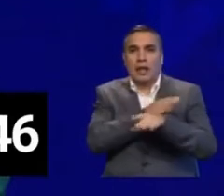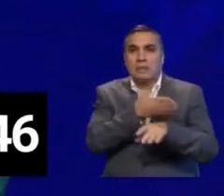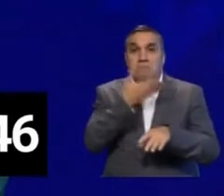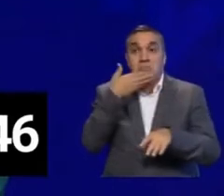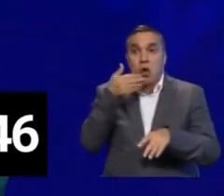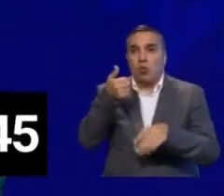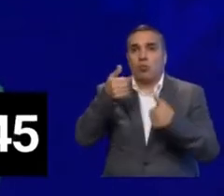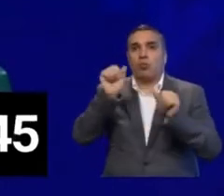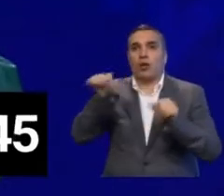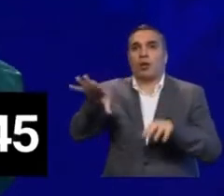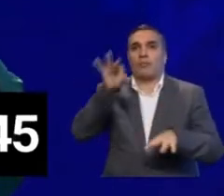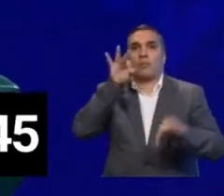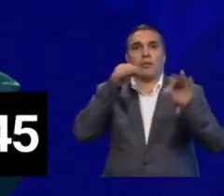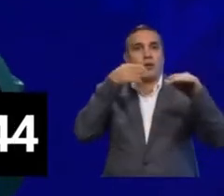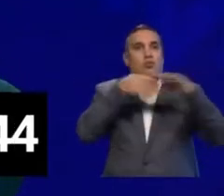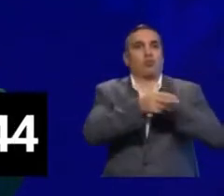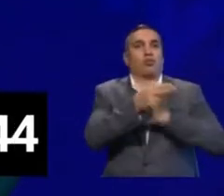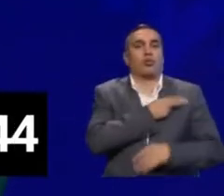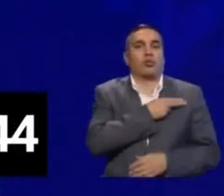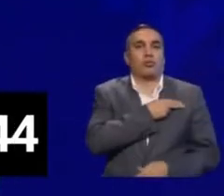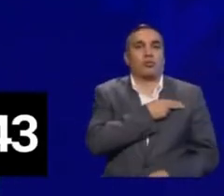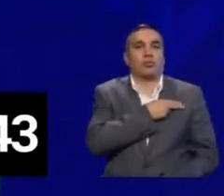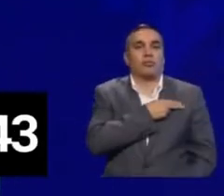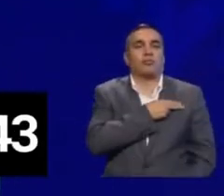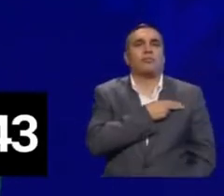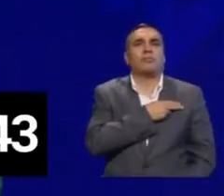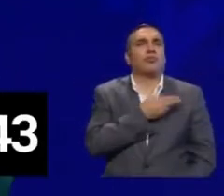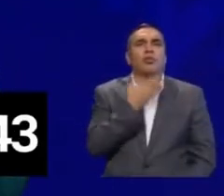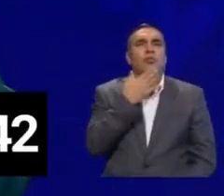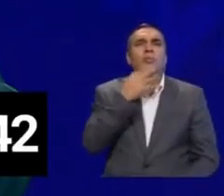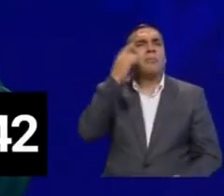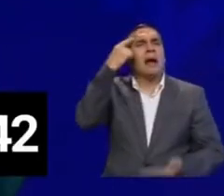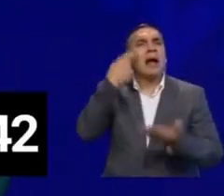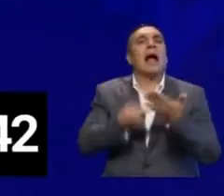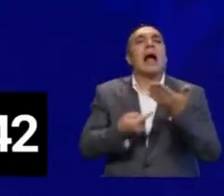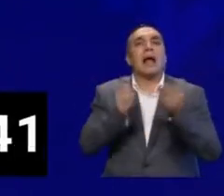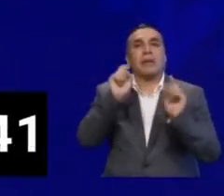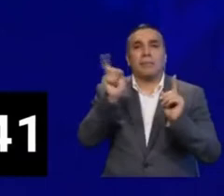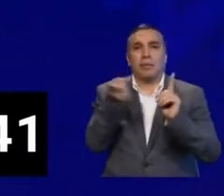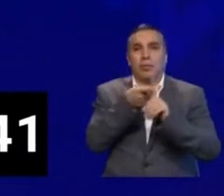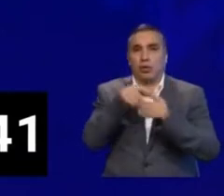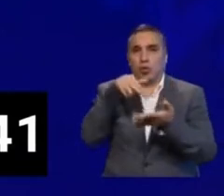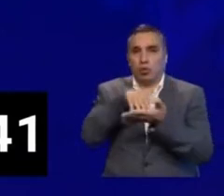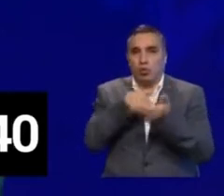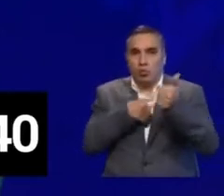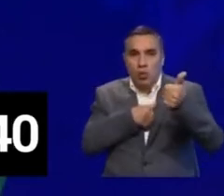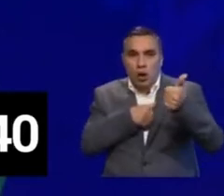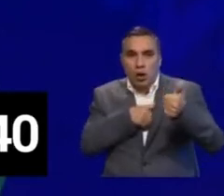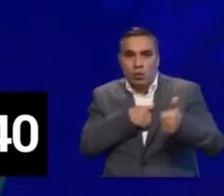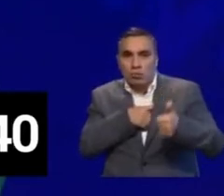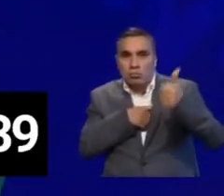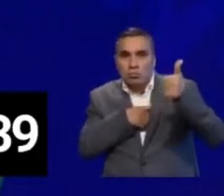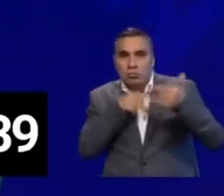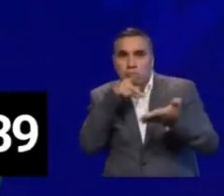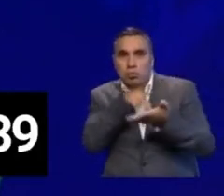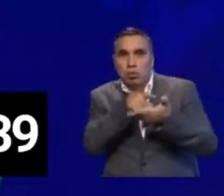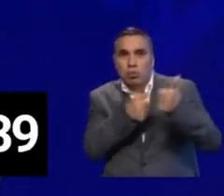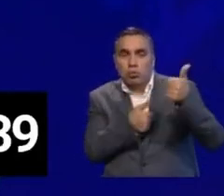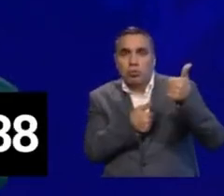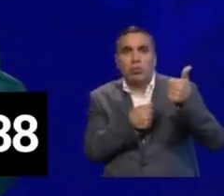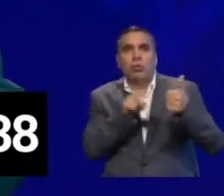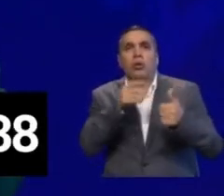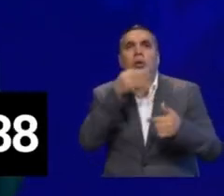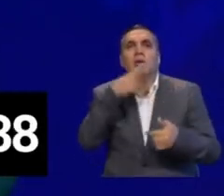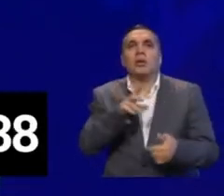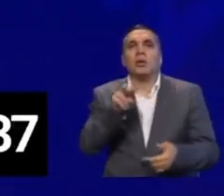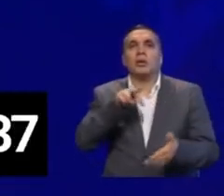lo que queremos es que este proceso de admisión también tome en cuenta la trayectoria estudiantil del joven y que no sea un examen el